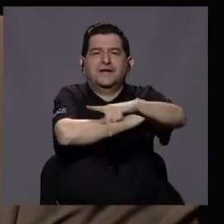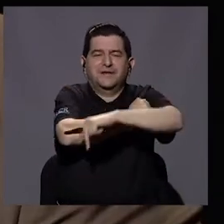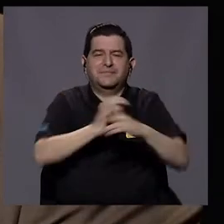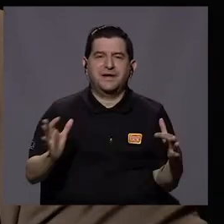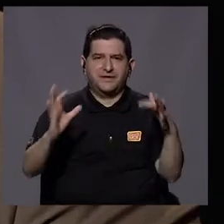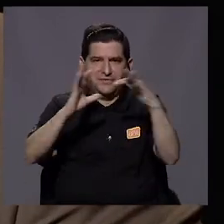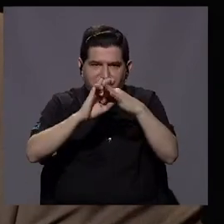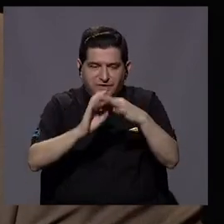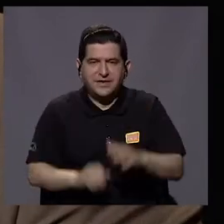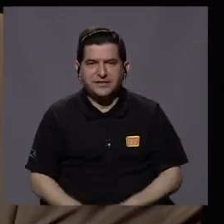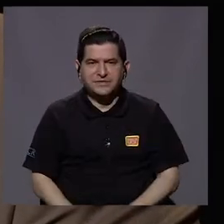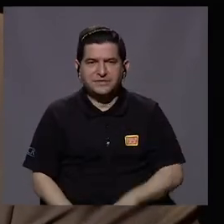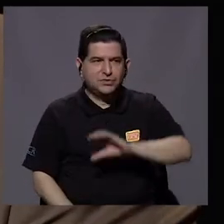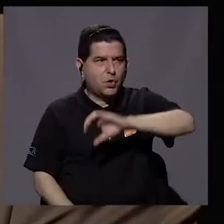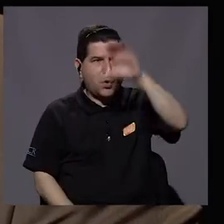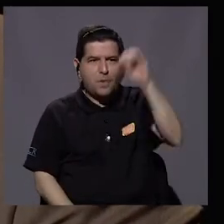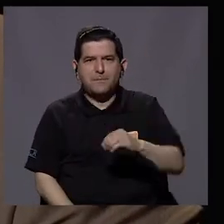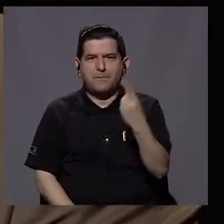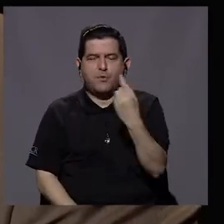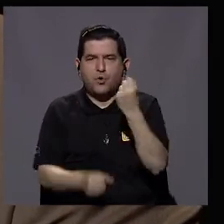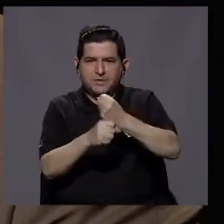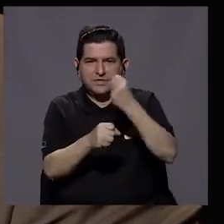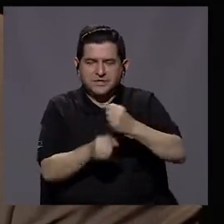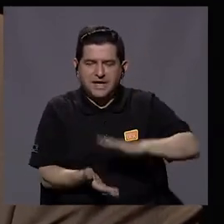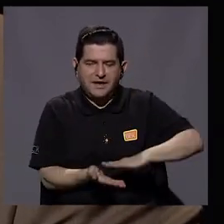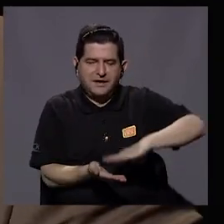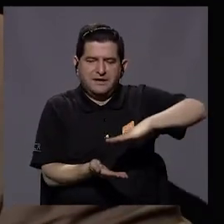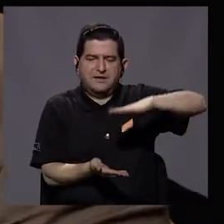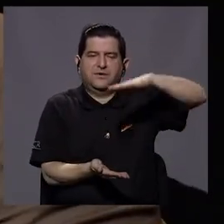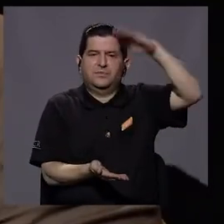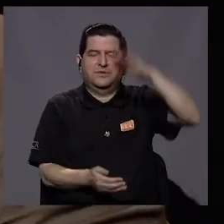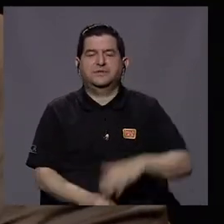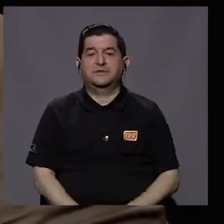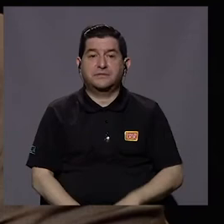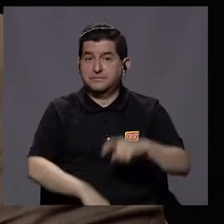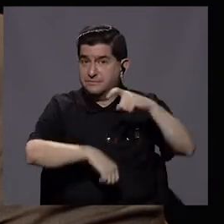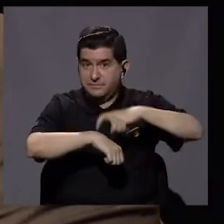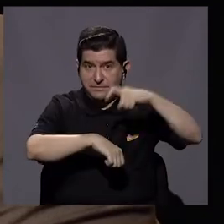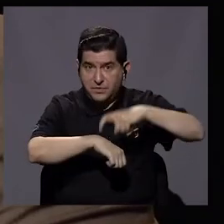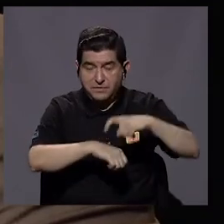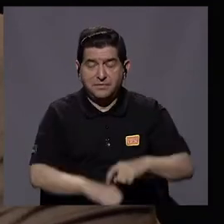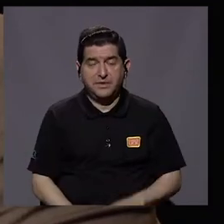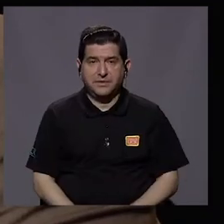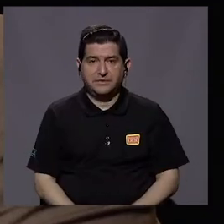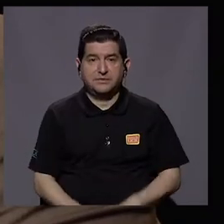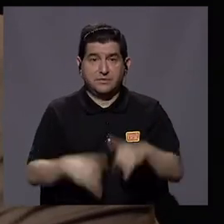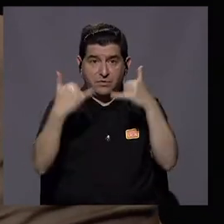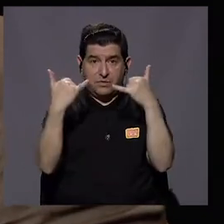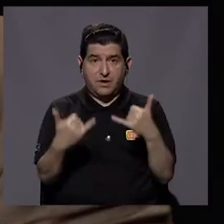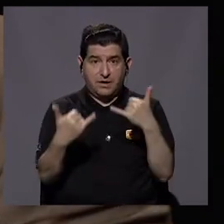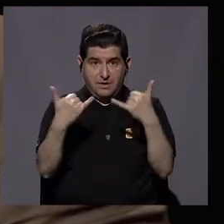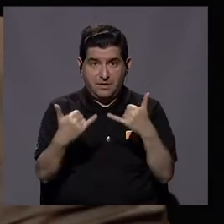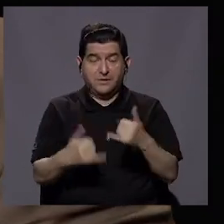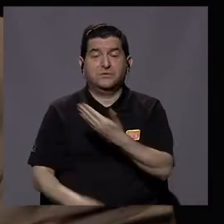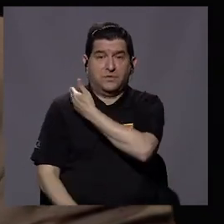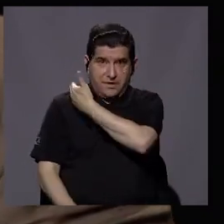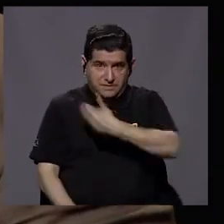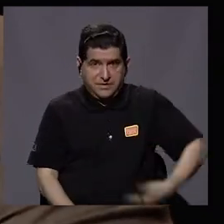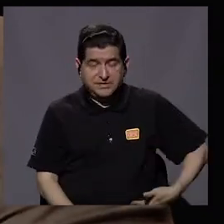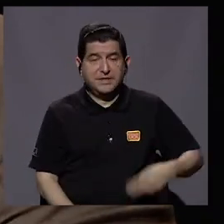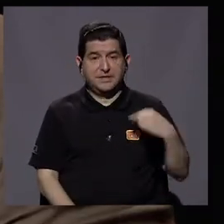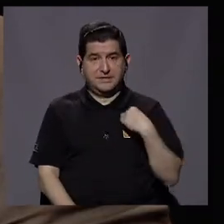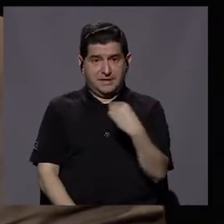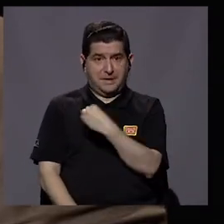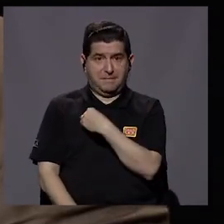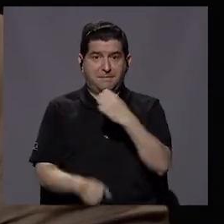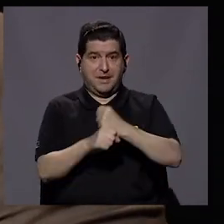en relación a por qué la tasa de desempleo se venía incrementando. Llegó un punto donde el mismo ahorita actual presidente, que fue ministro de Trabajo, pero